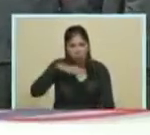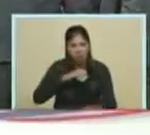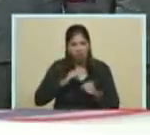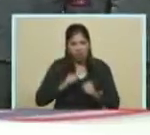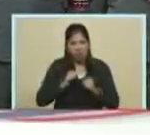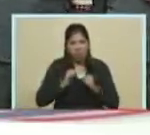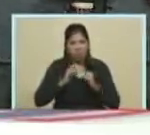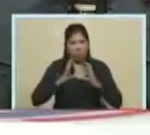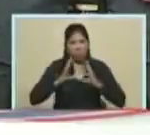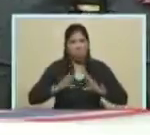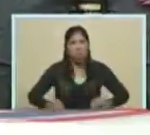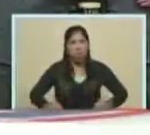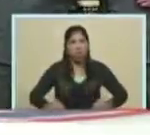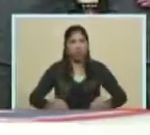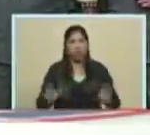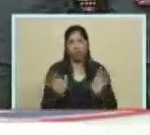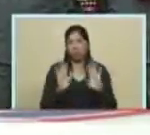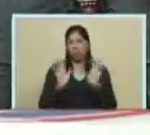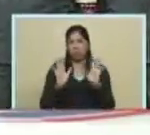pueblo.